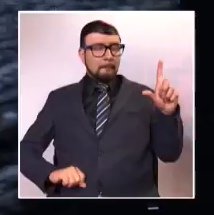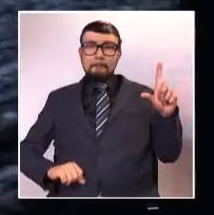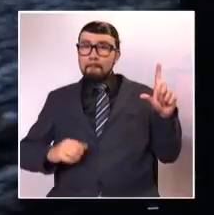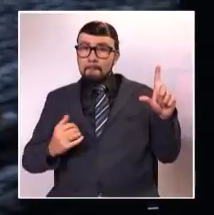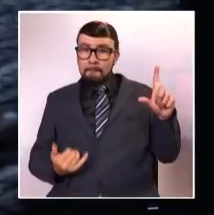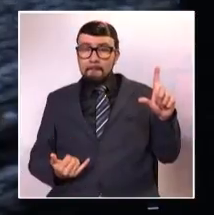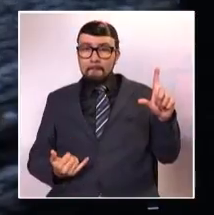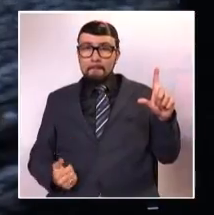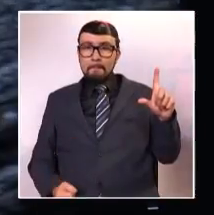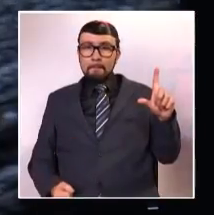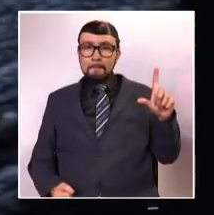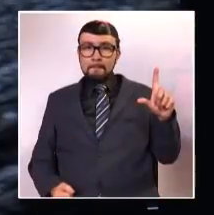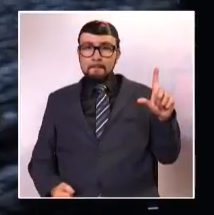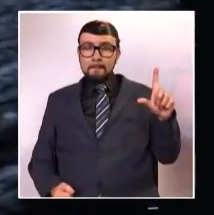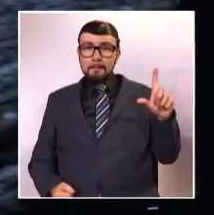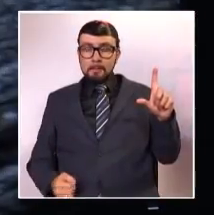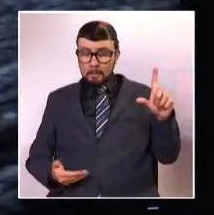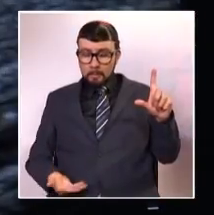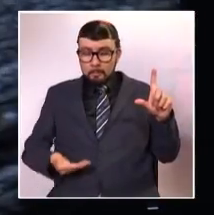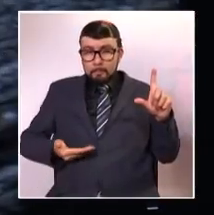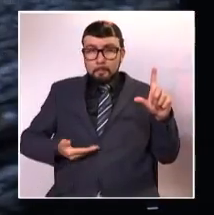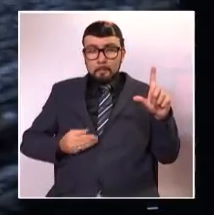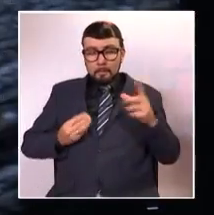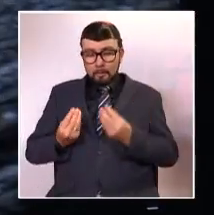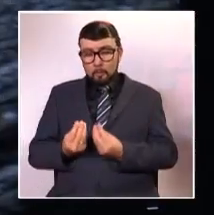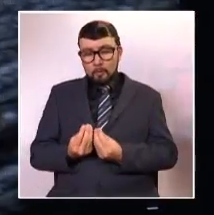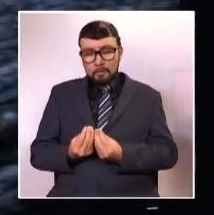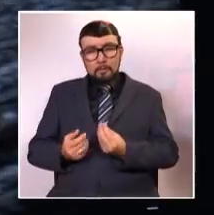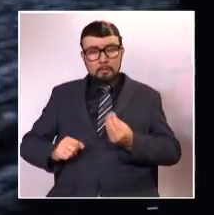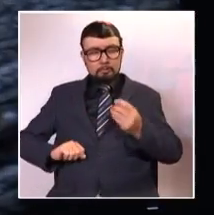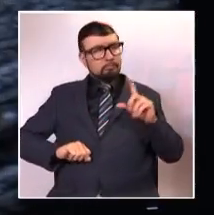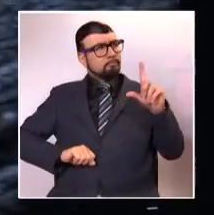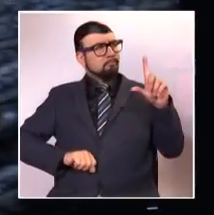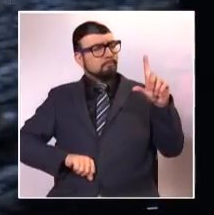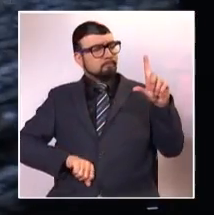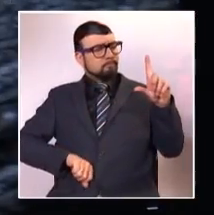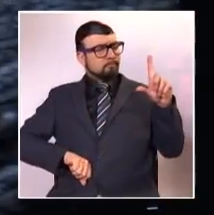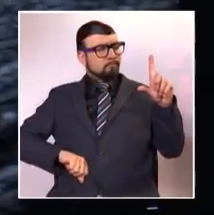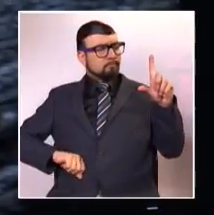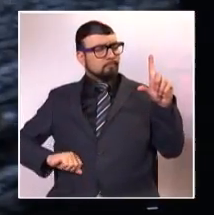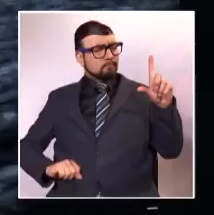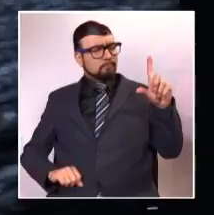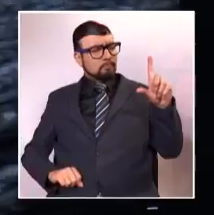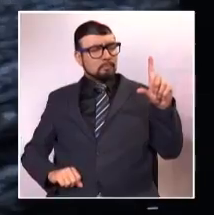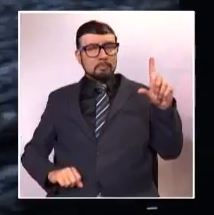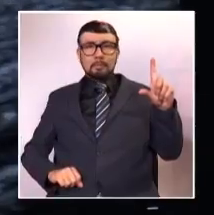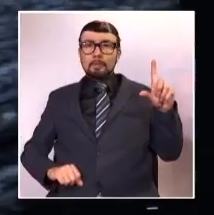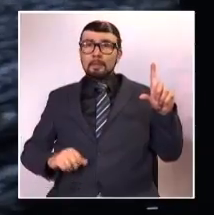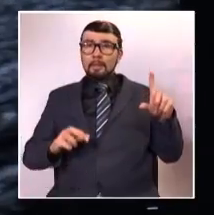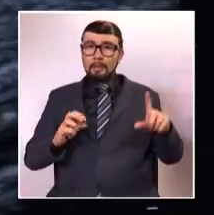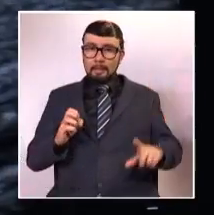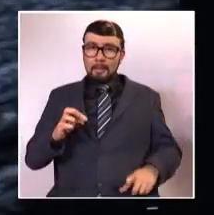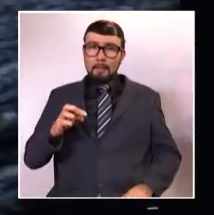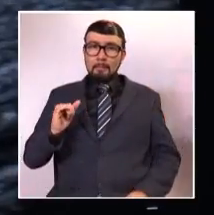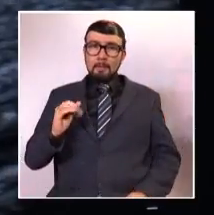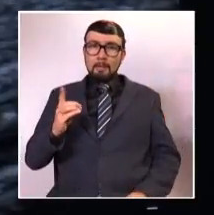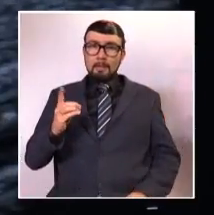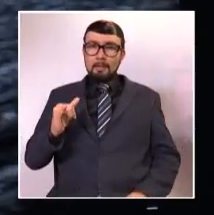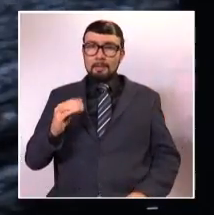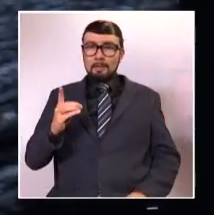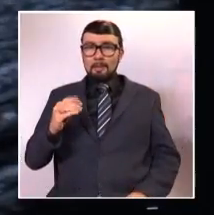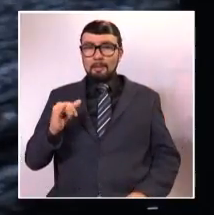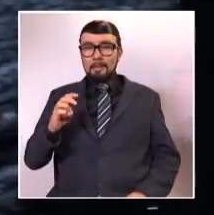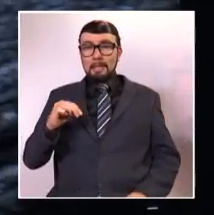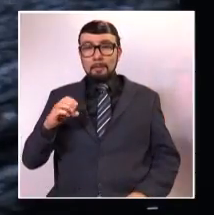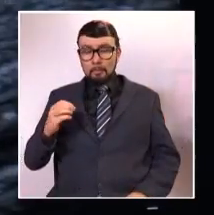digamos, del polo superior del testículo, lo que llamamos el epididimo. También